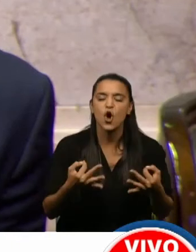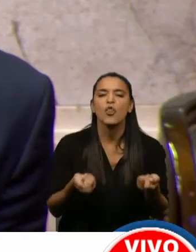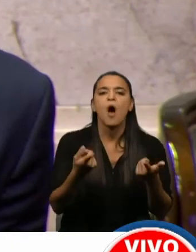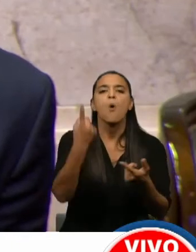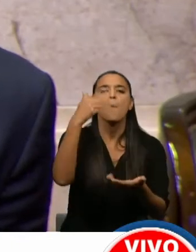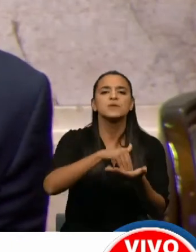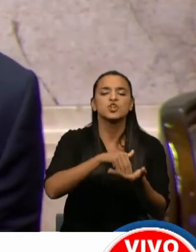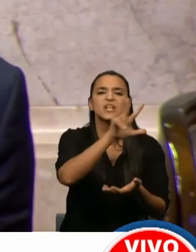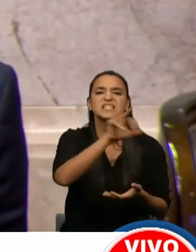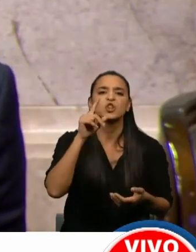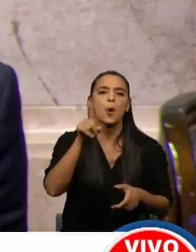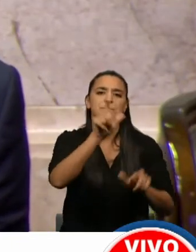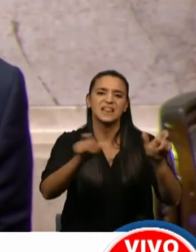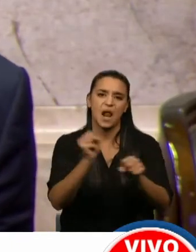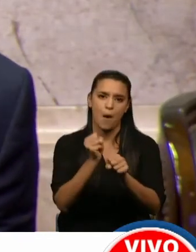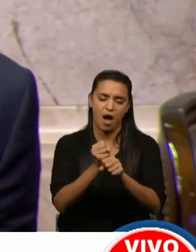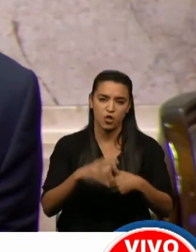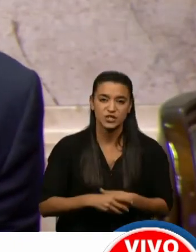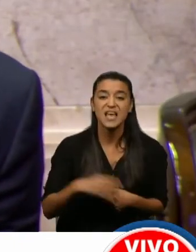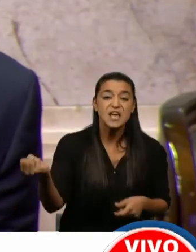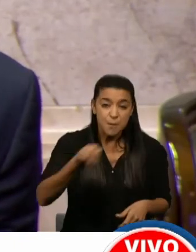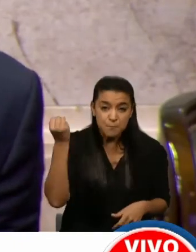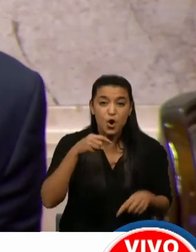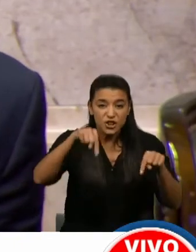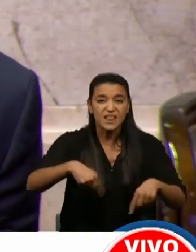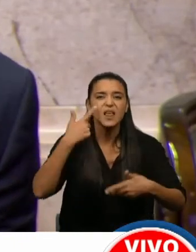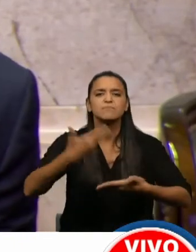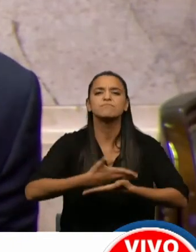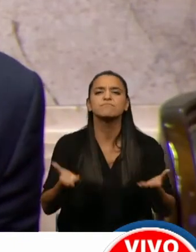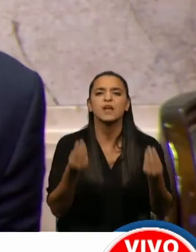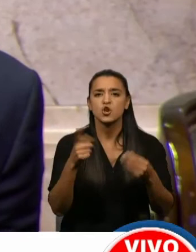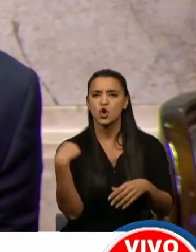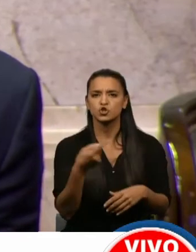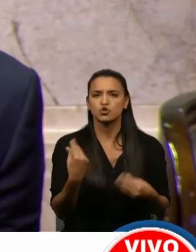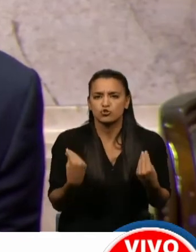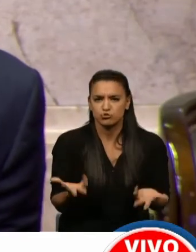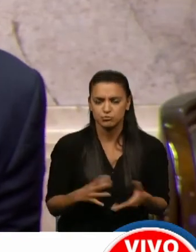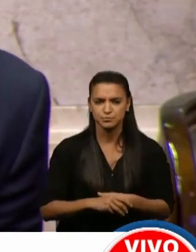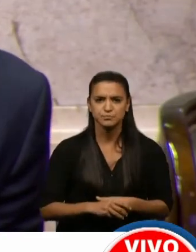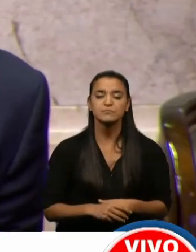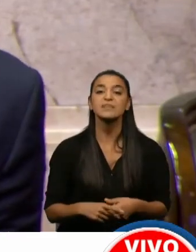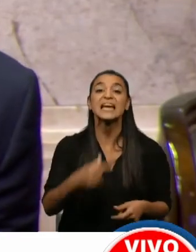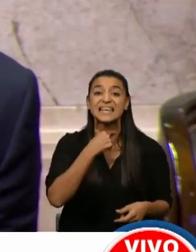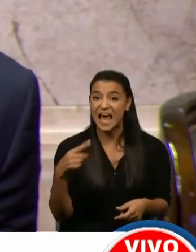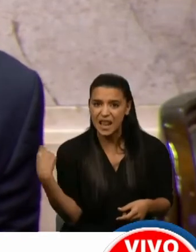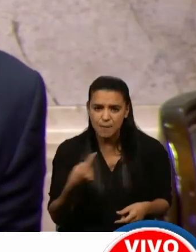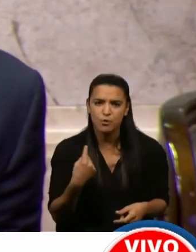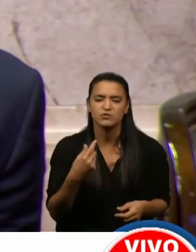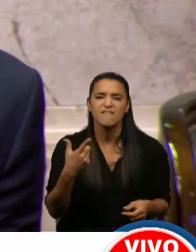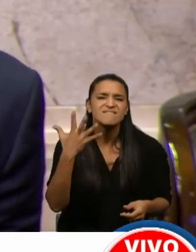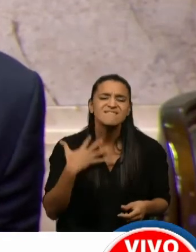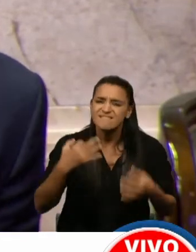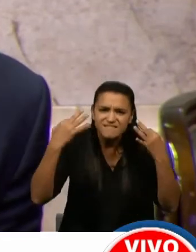casi 1.300.000 trabajadores. Lo importante es que esto refleja lo que somos, lo que queremos y lo que